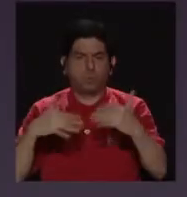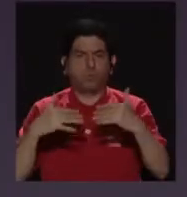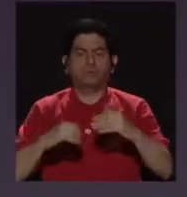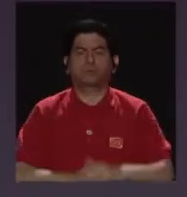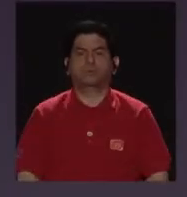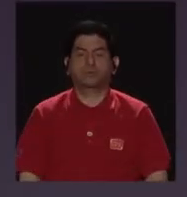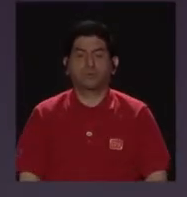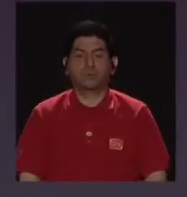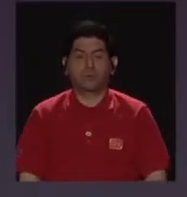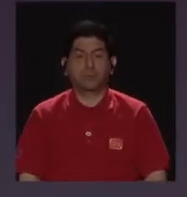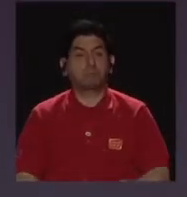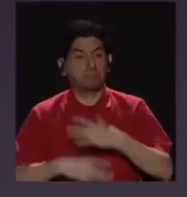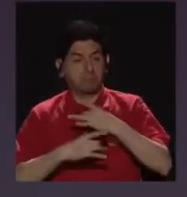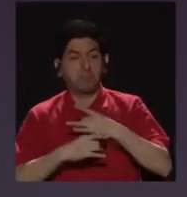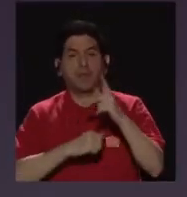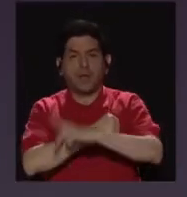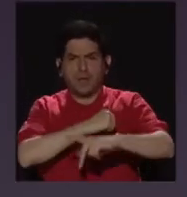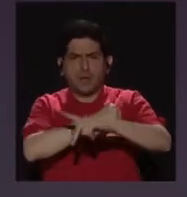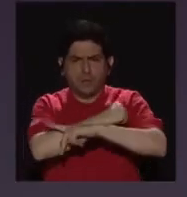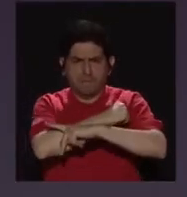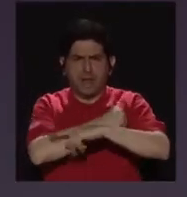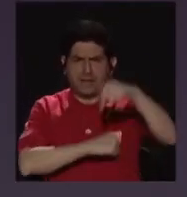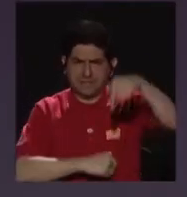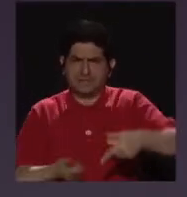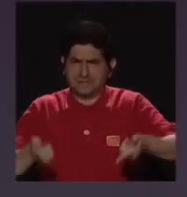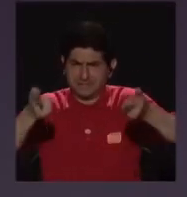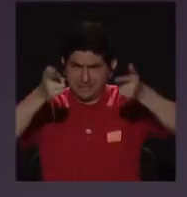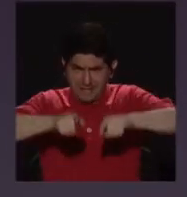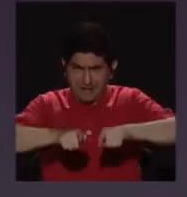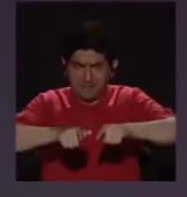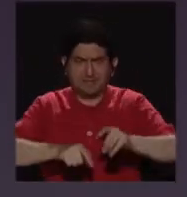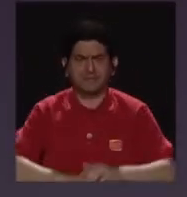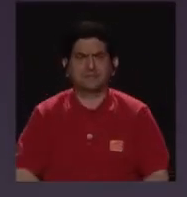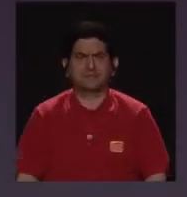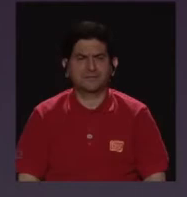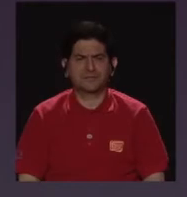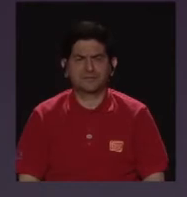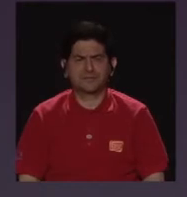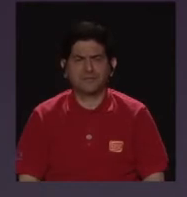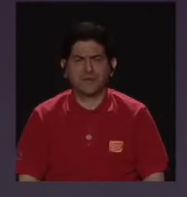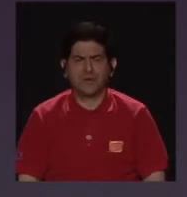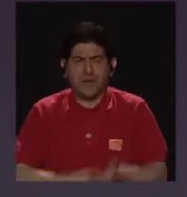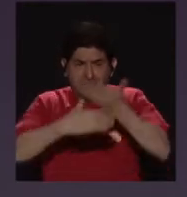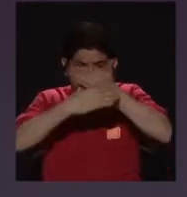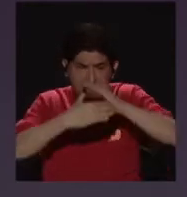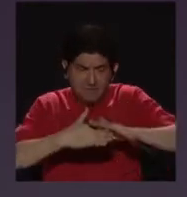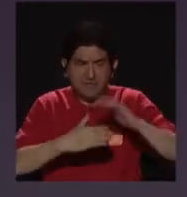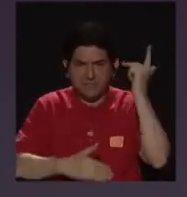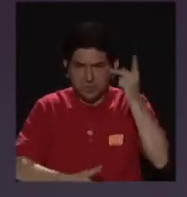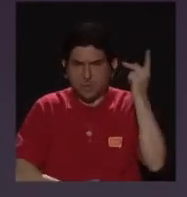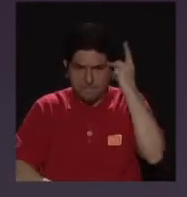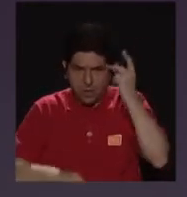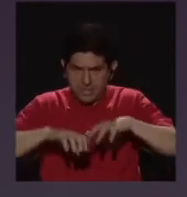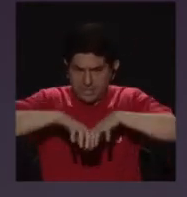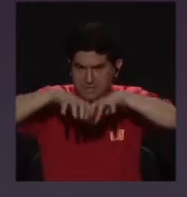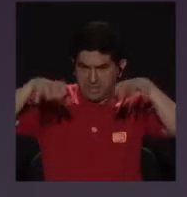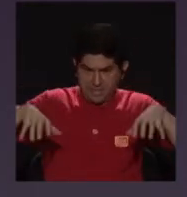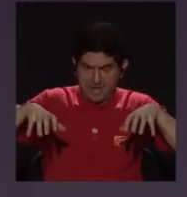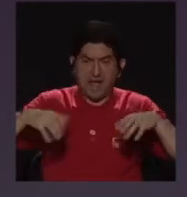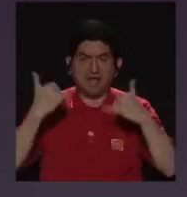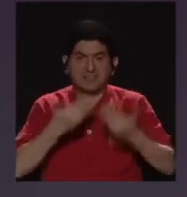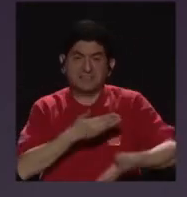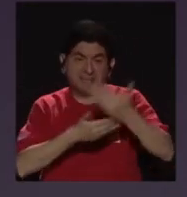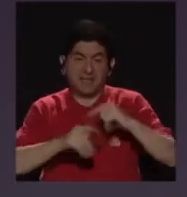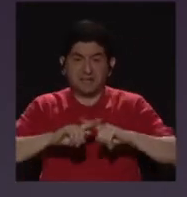es alentador que en medio de un país que se está y polarizando políticamente o que tal vez ya lo